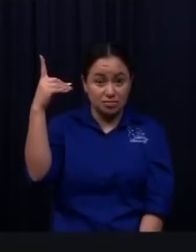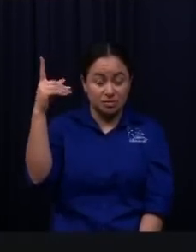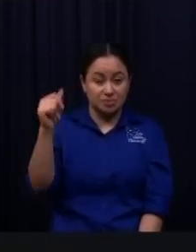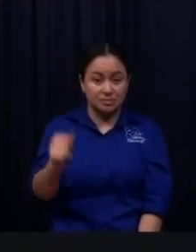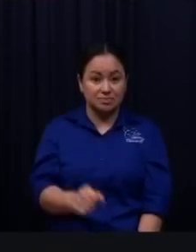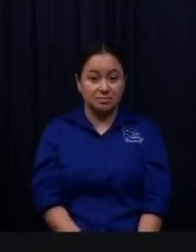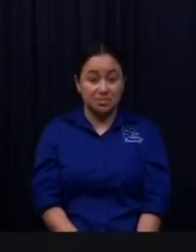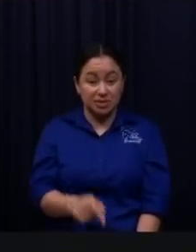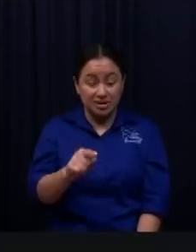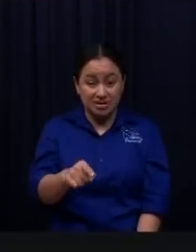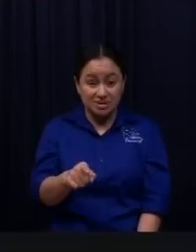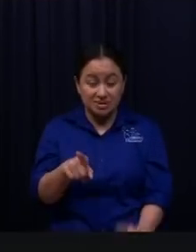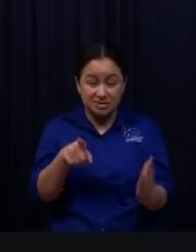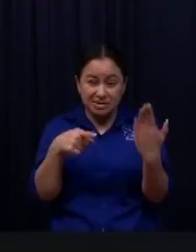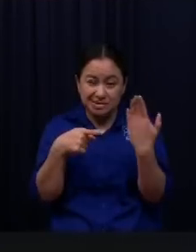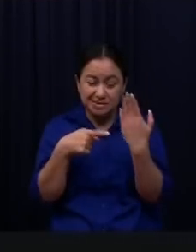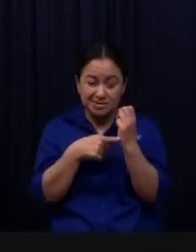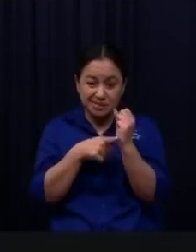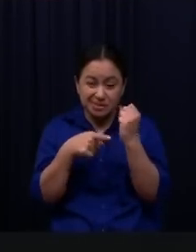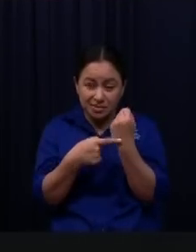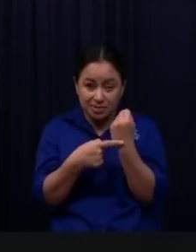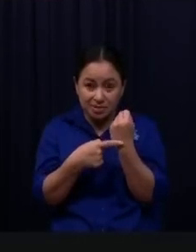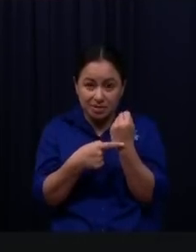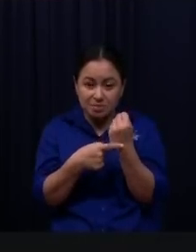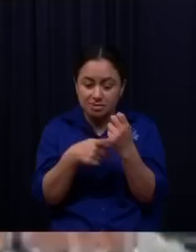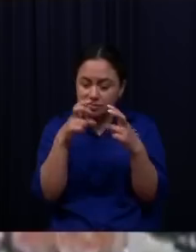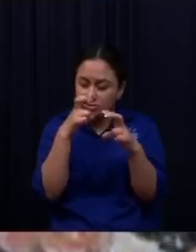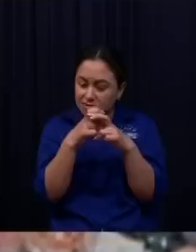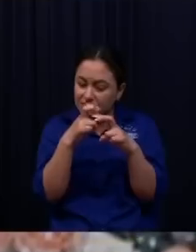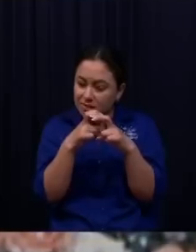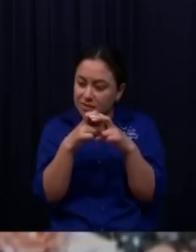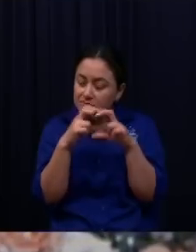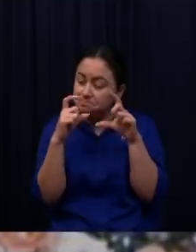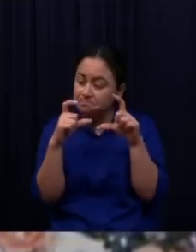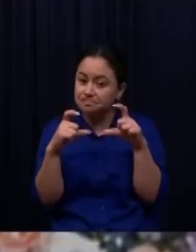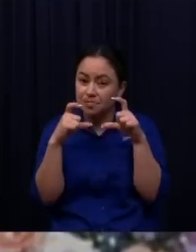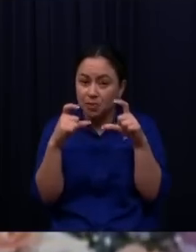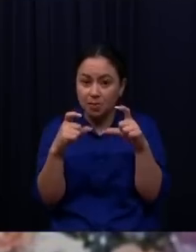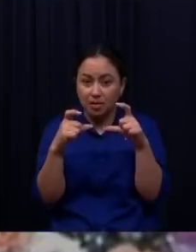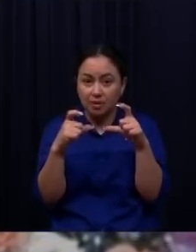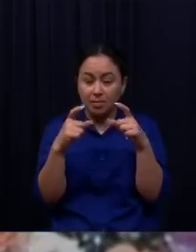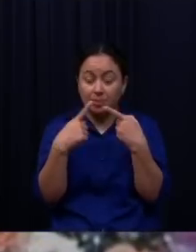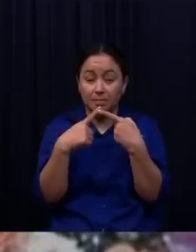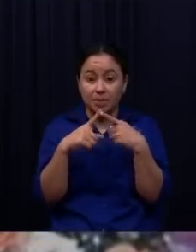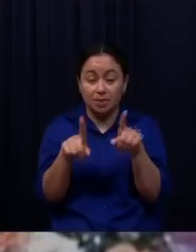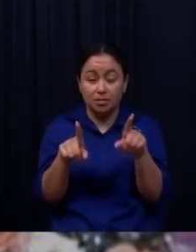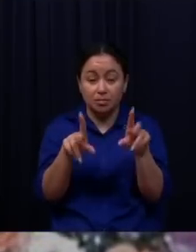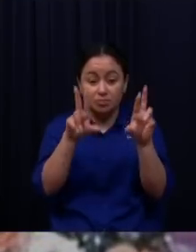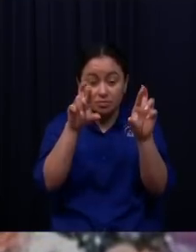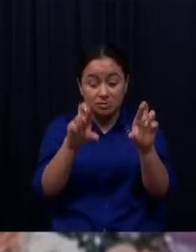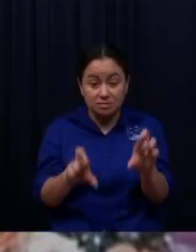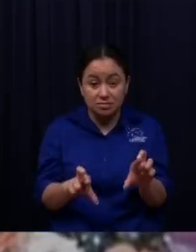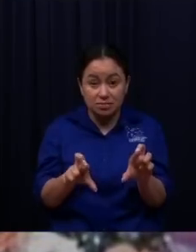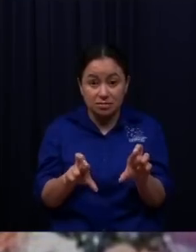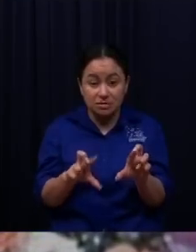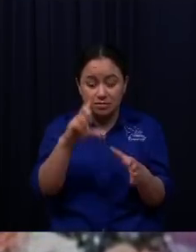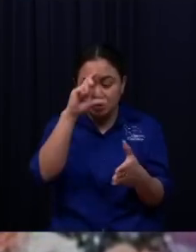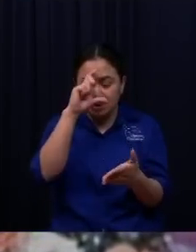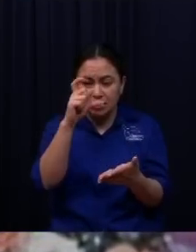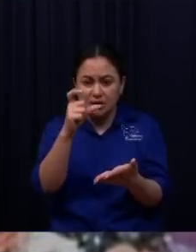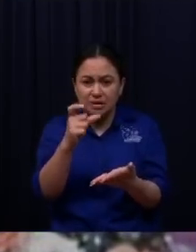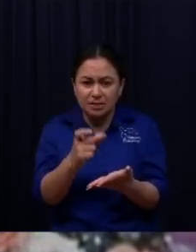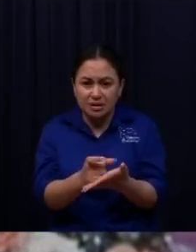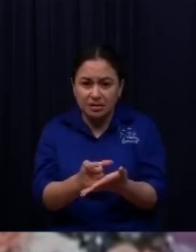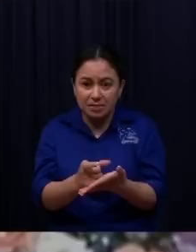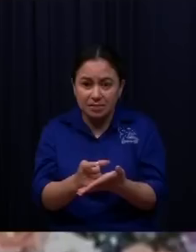grotescos, muy, muy duros. Pero hay otras cosas que se van reduciendo y que mucha gente llega a pensar que son malas cuando no lo